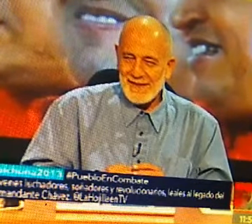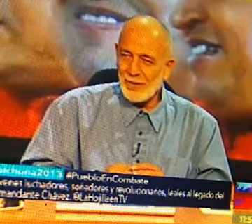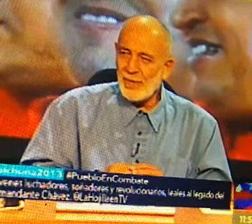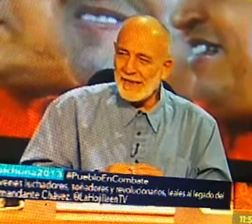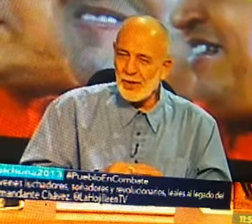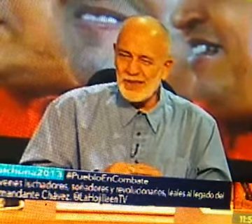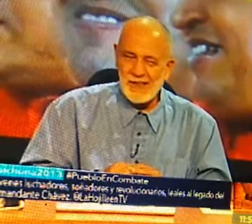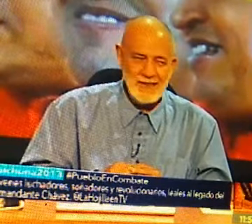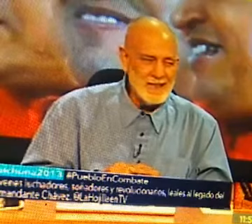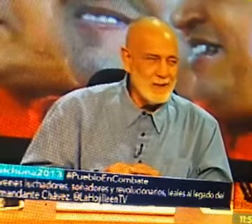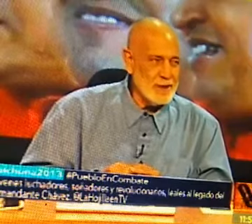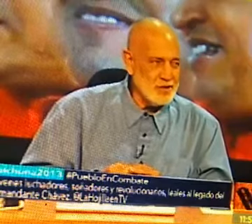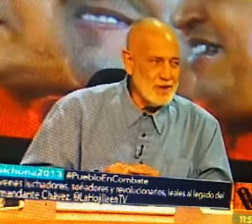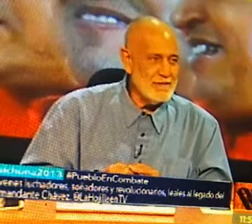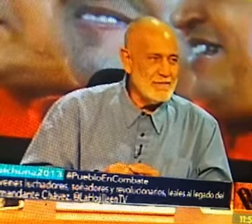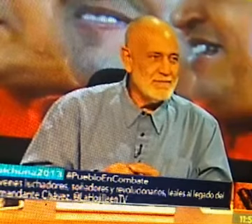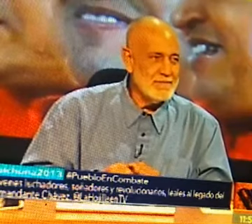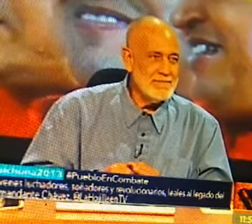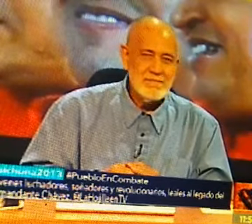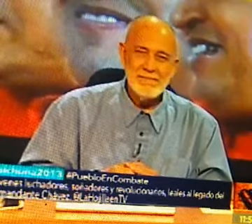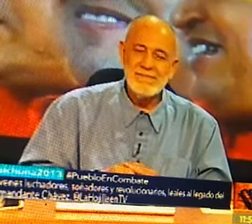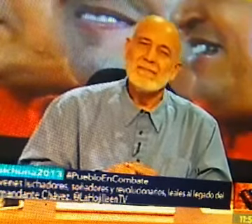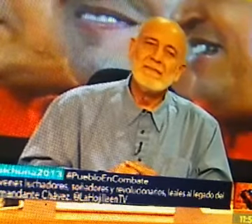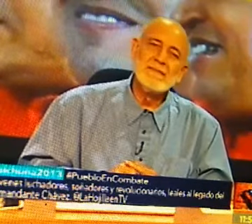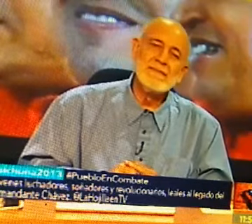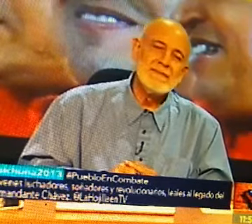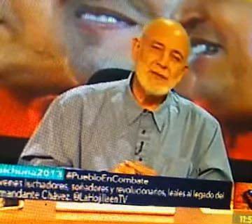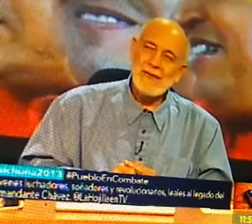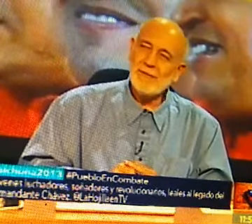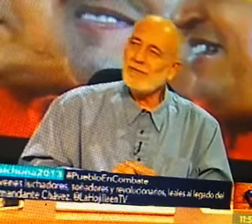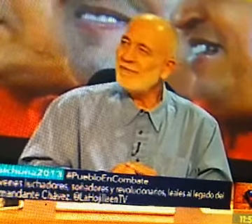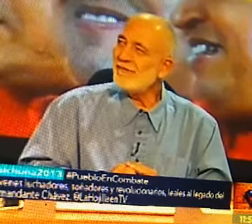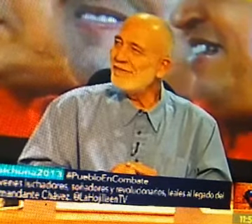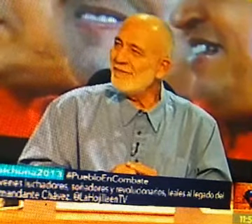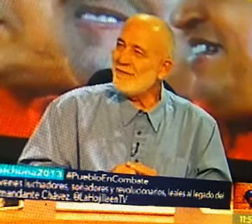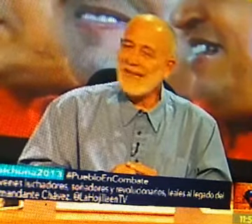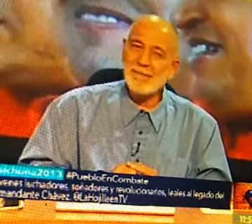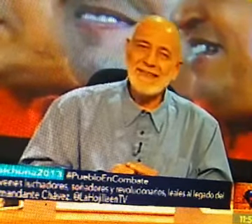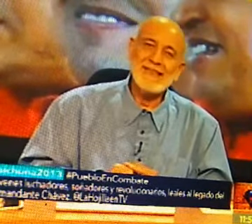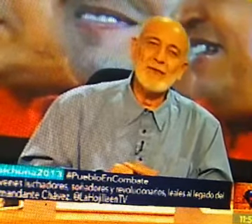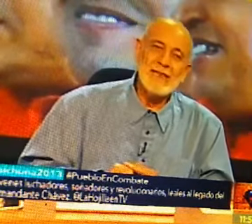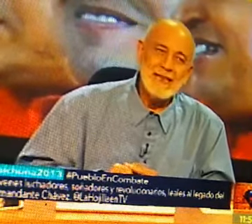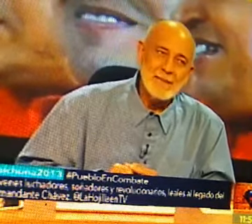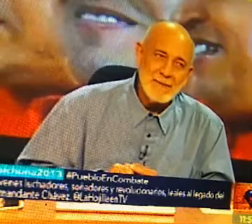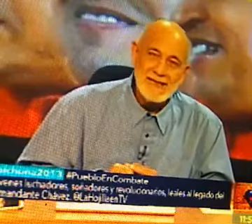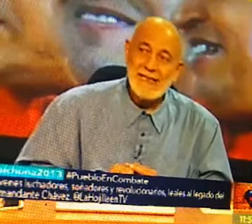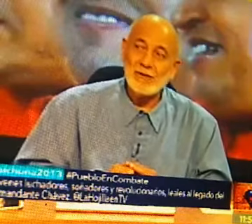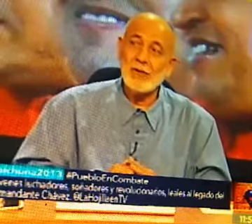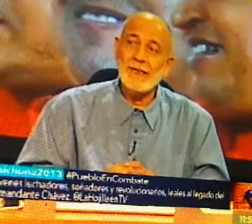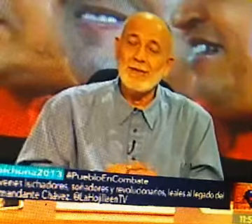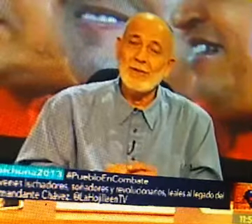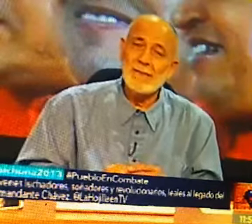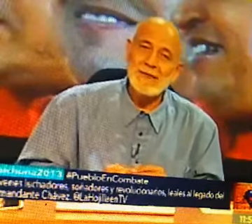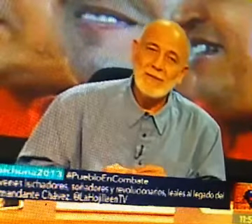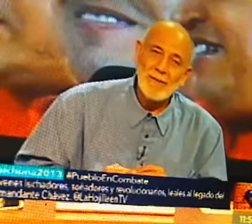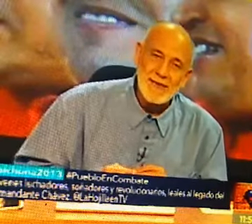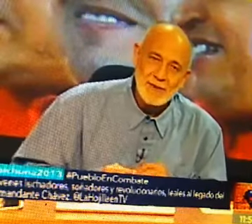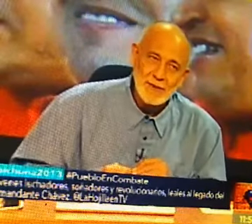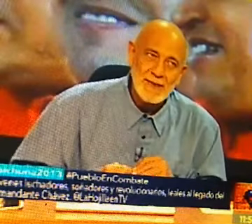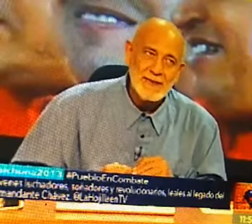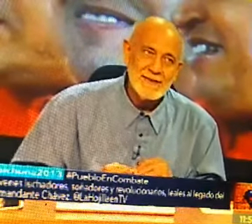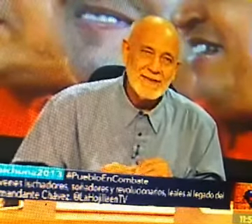Que somos arrechones, sí. Criticones, sí. Pero tenemos una capacidad extraordinaria para amar. Y sobre todo que aprendimos a amar